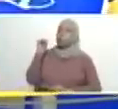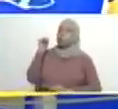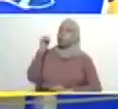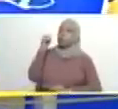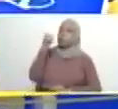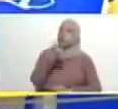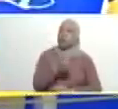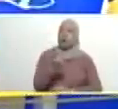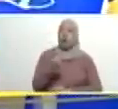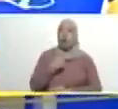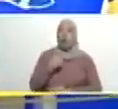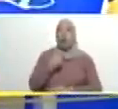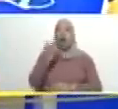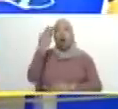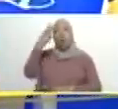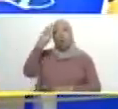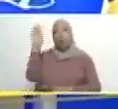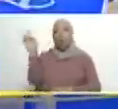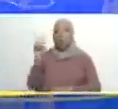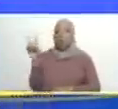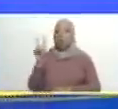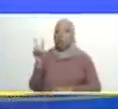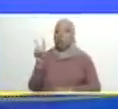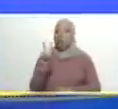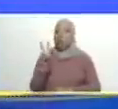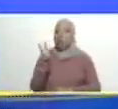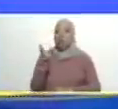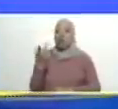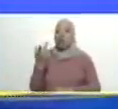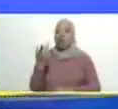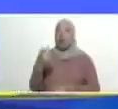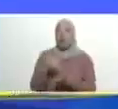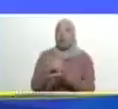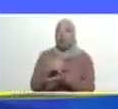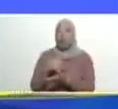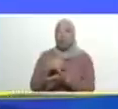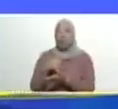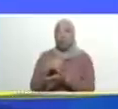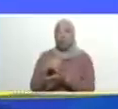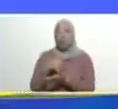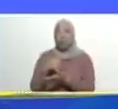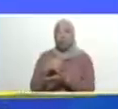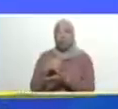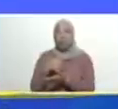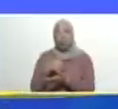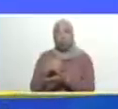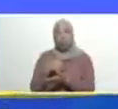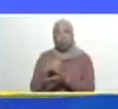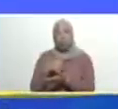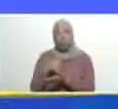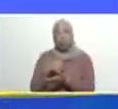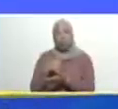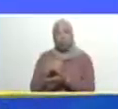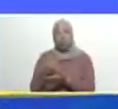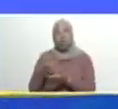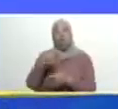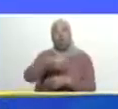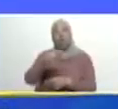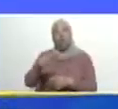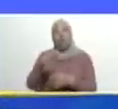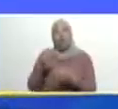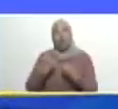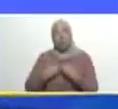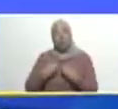sanciones contra Cuba y Venezuela solo sirven para desestabilizar la región y la civilización